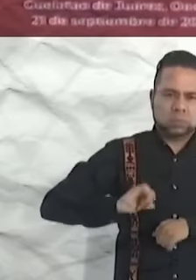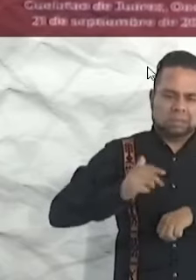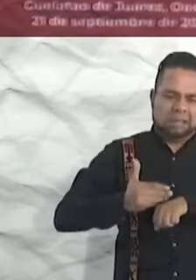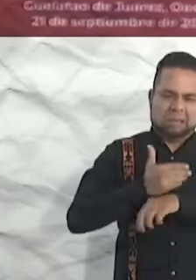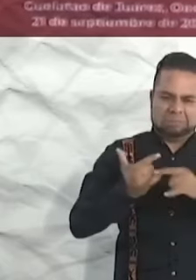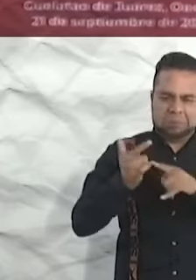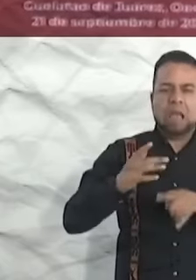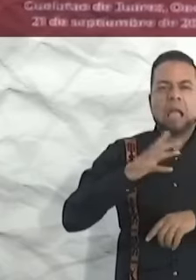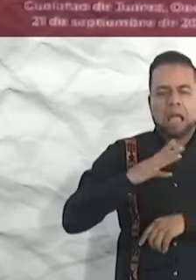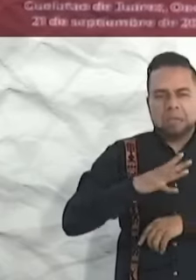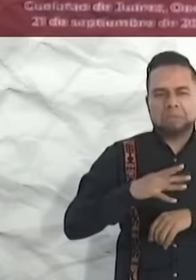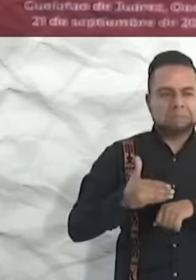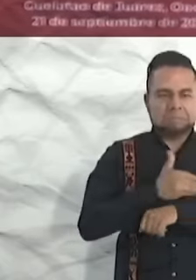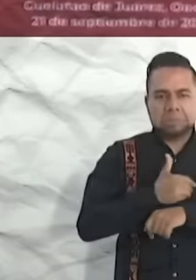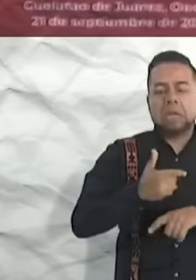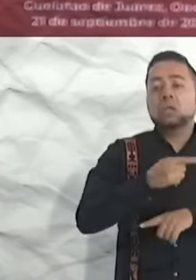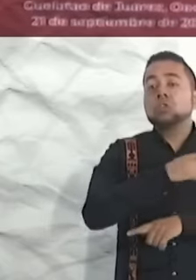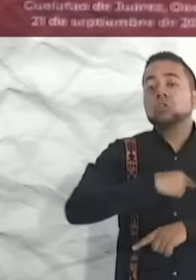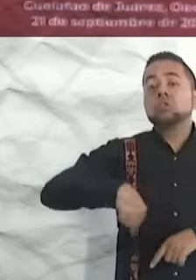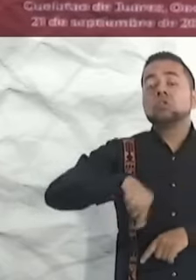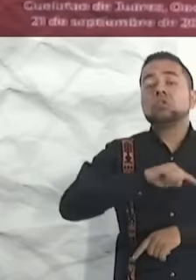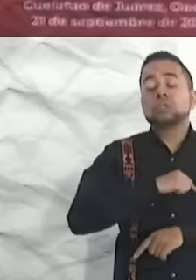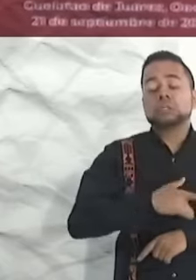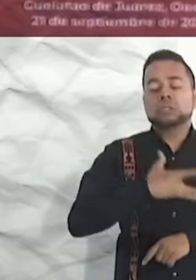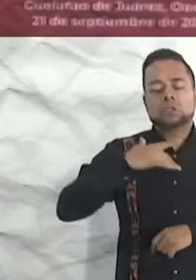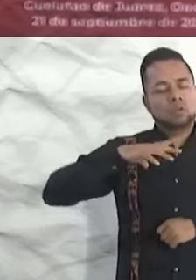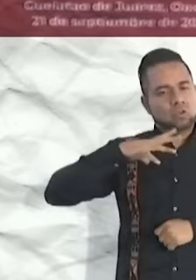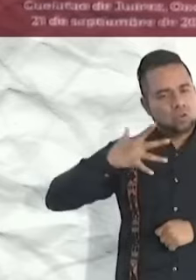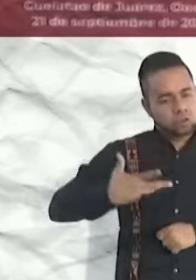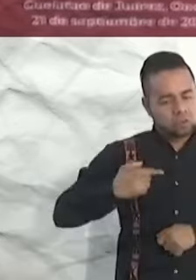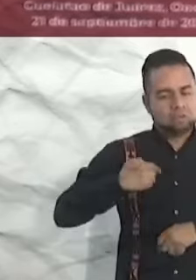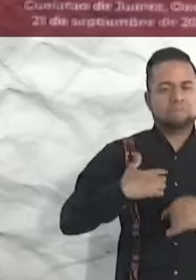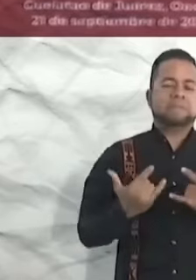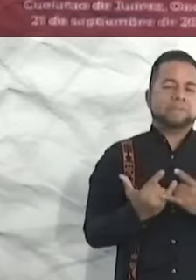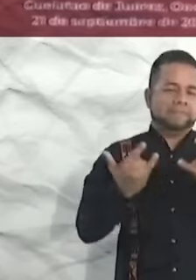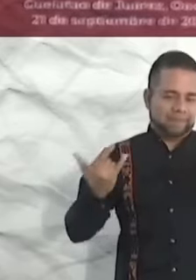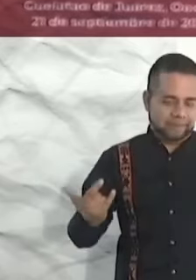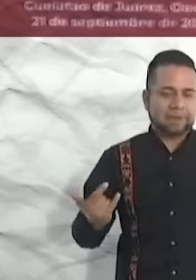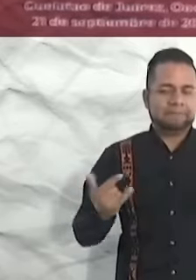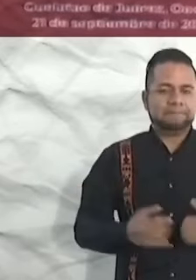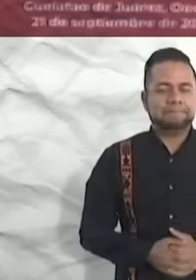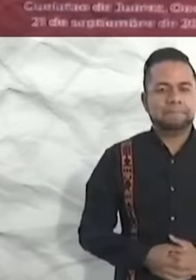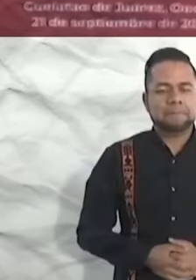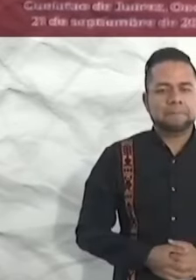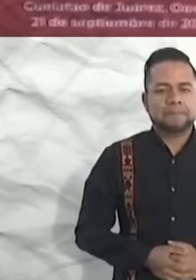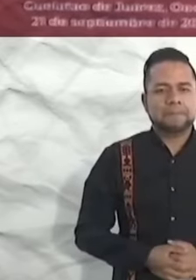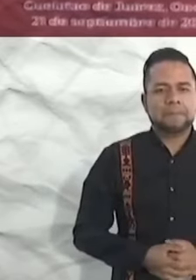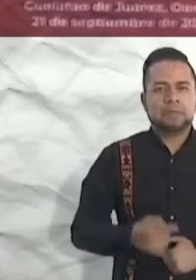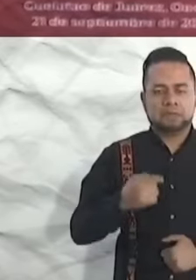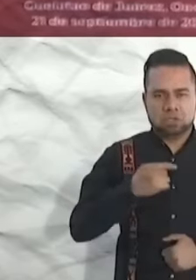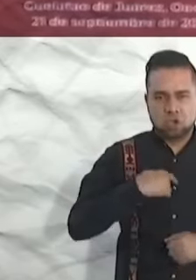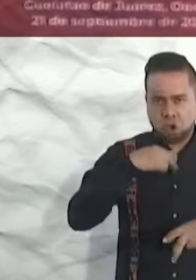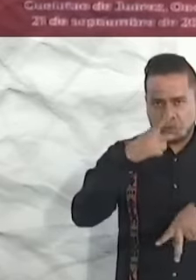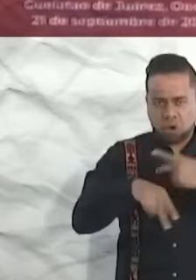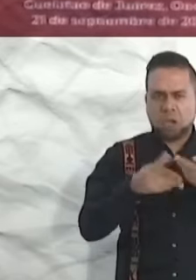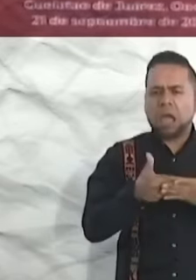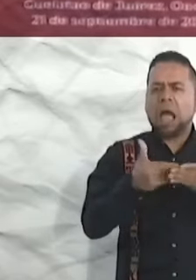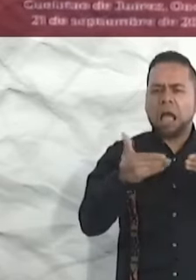prehispánica, que nos deben de sentir muy orgullosos. Yo voy a escribir